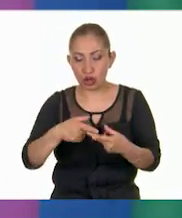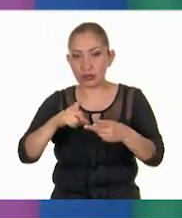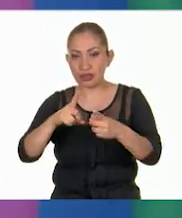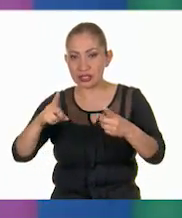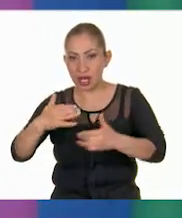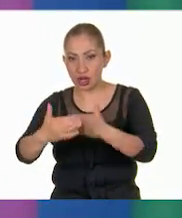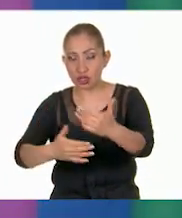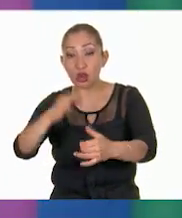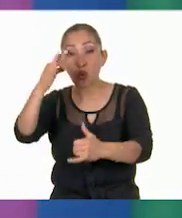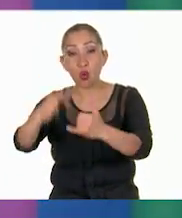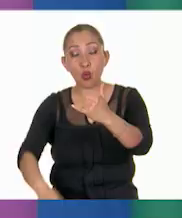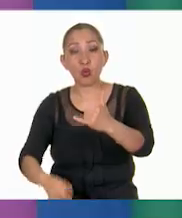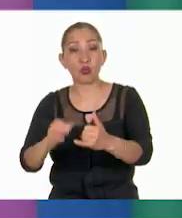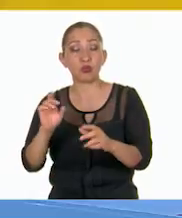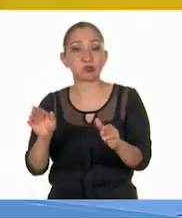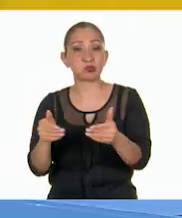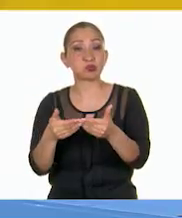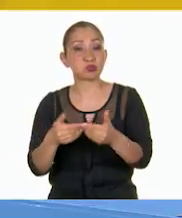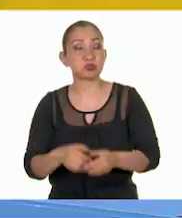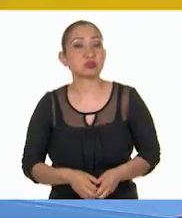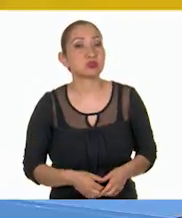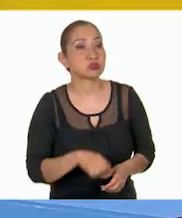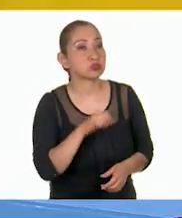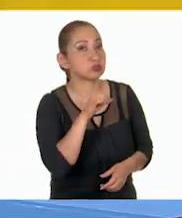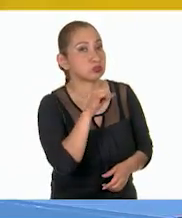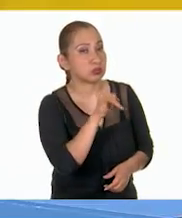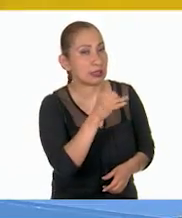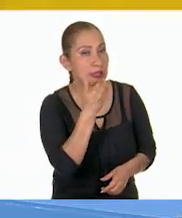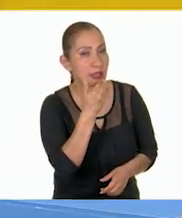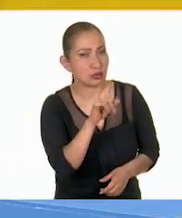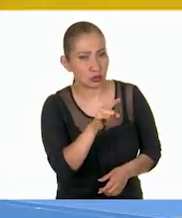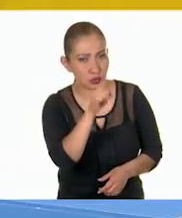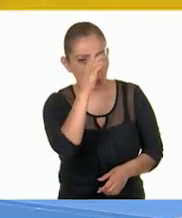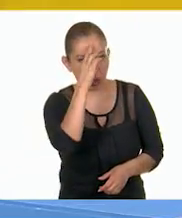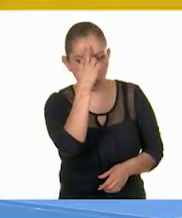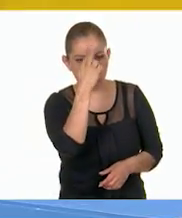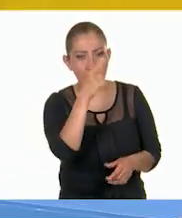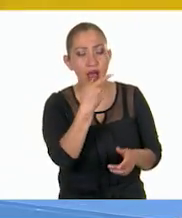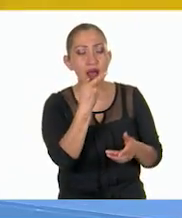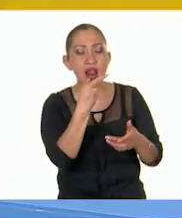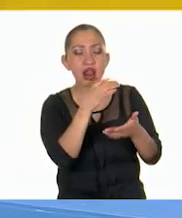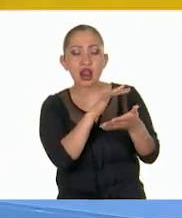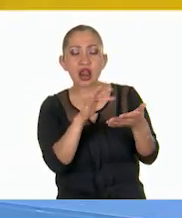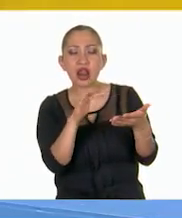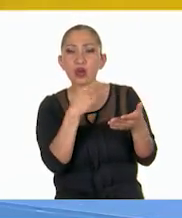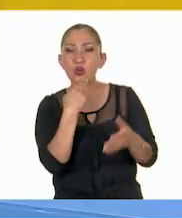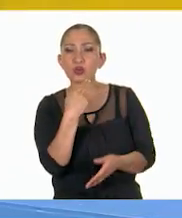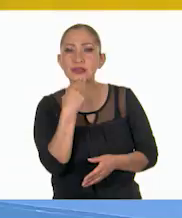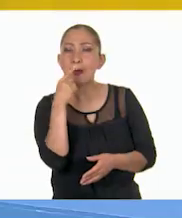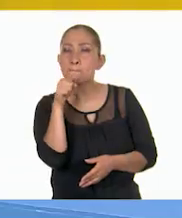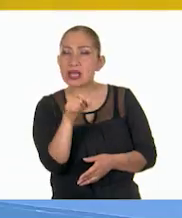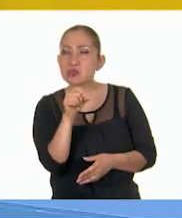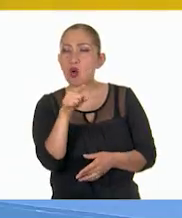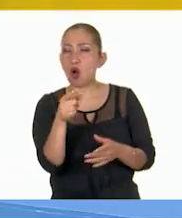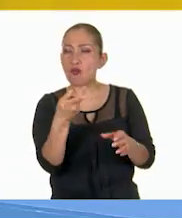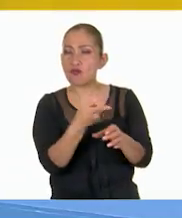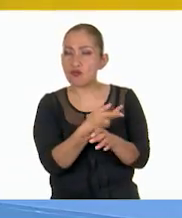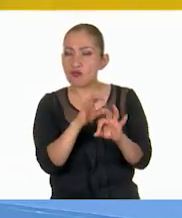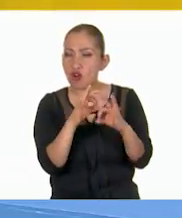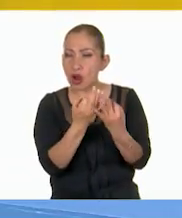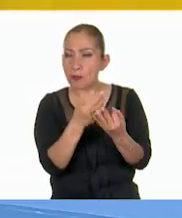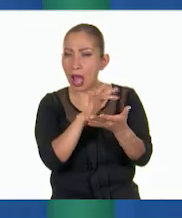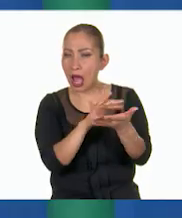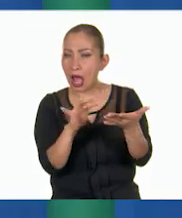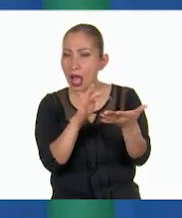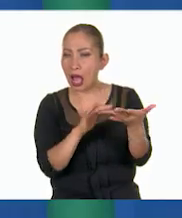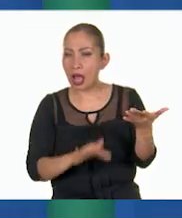desarrollo y su conclusión. Muy bien. ¿Y recuerdas el lenguaje que suele emplearse en esta clase de